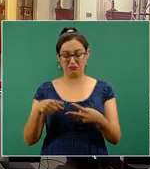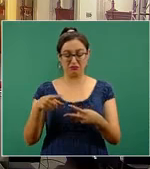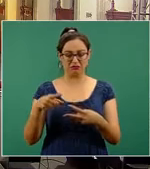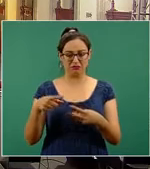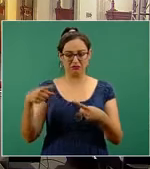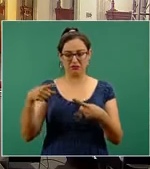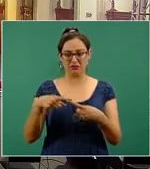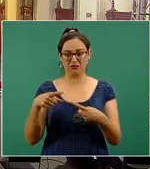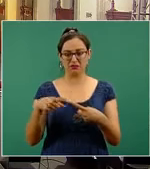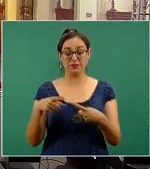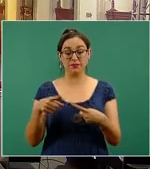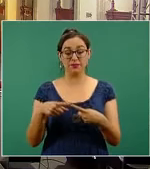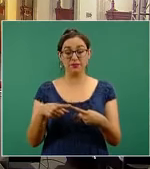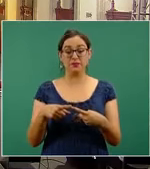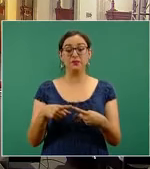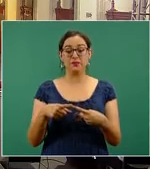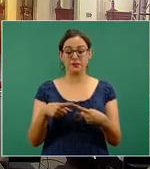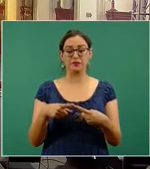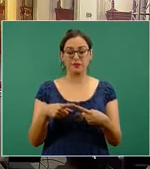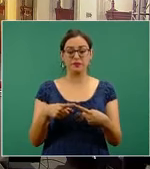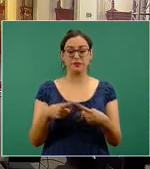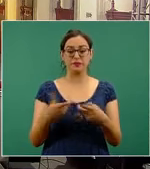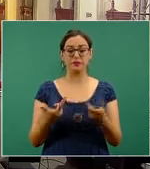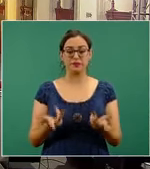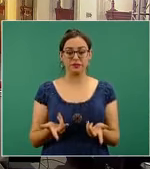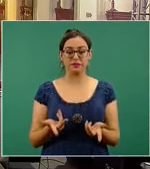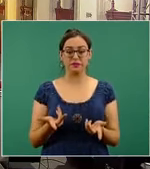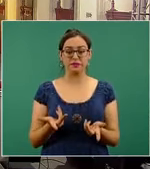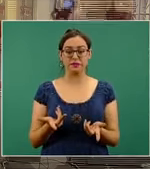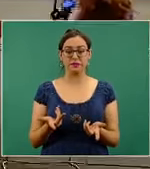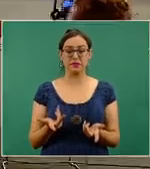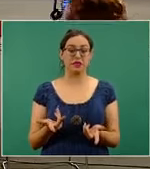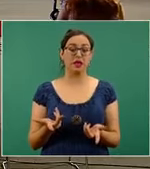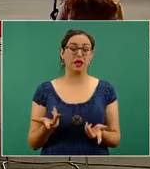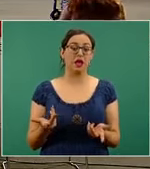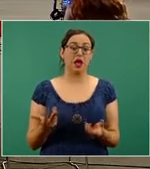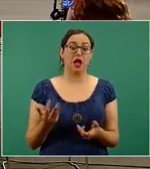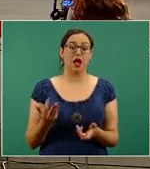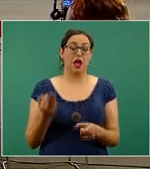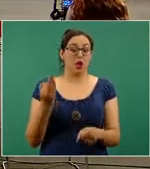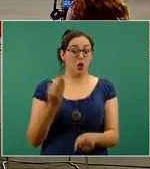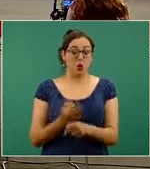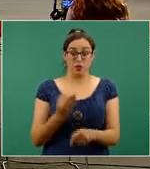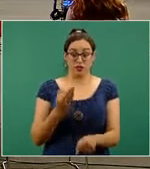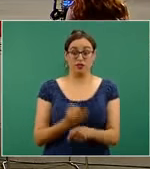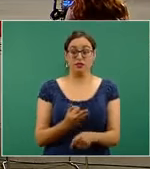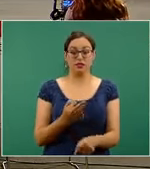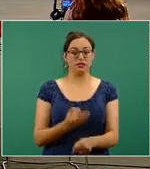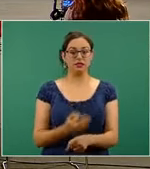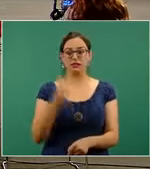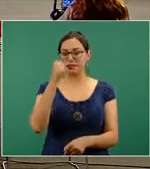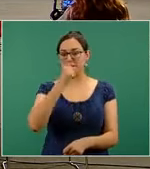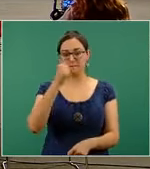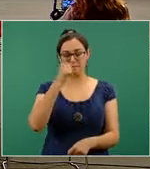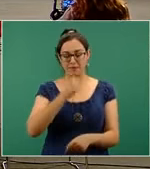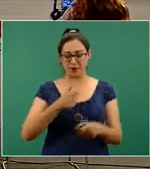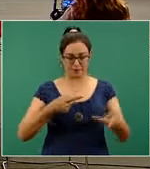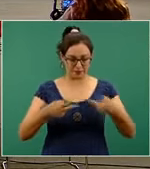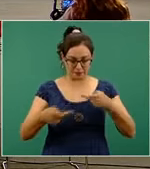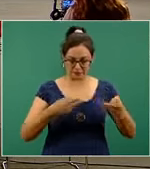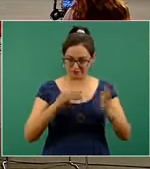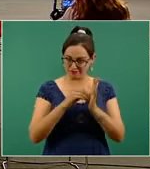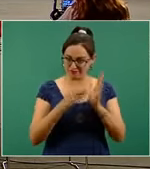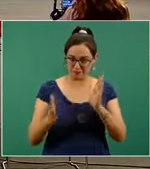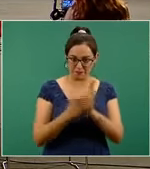mencionó, las políticas de alto impacto, pues más documentadas en el mundo son impuestos, y aunque usted me haya dicho